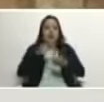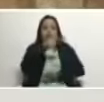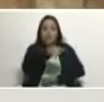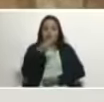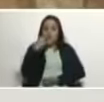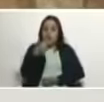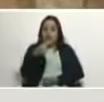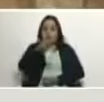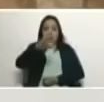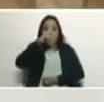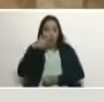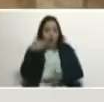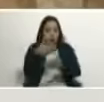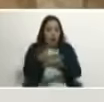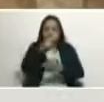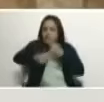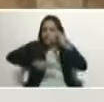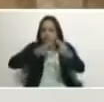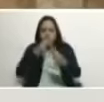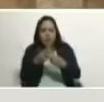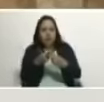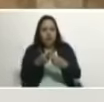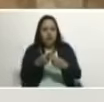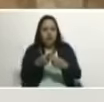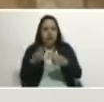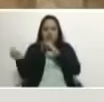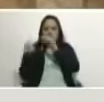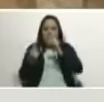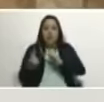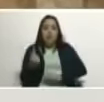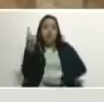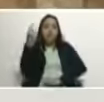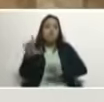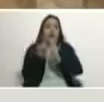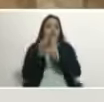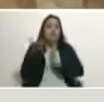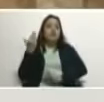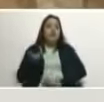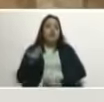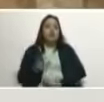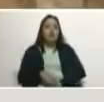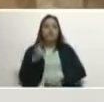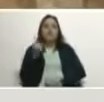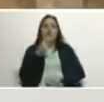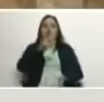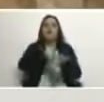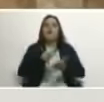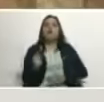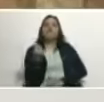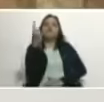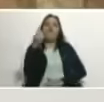en cinco años jamás discutió una ley importante y solo aprobó una ley